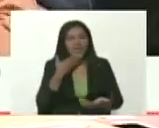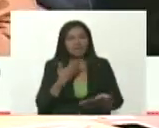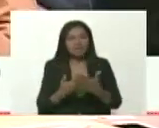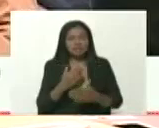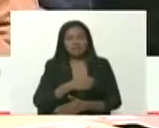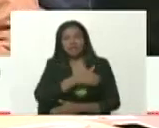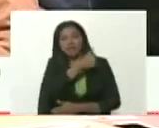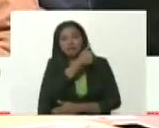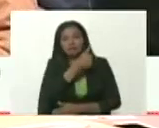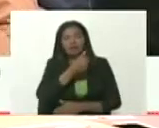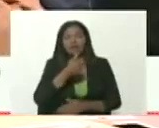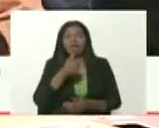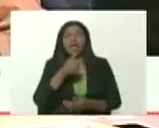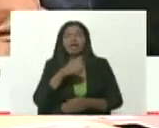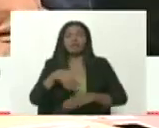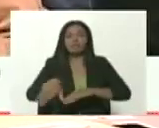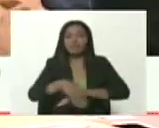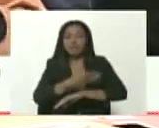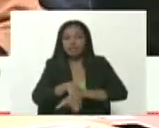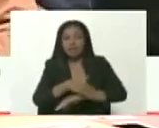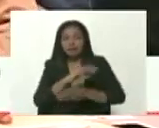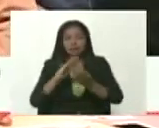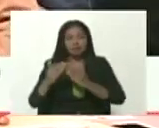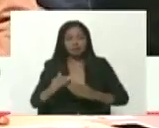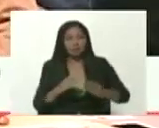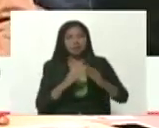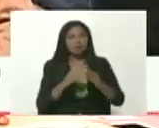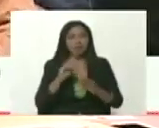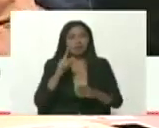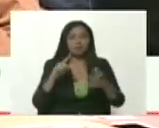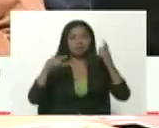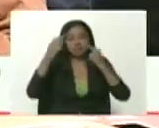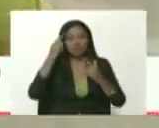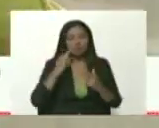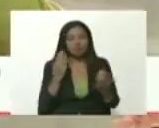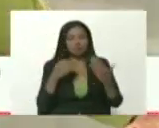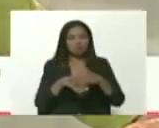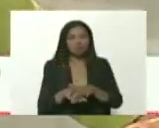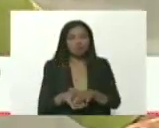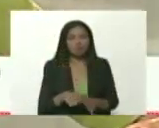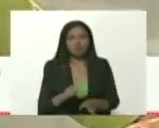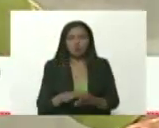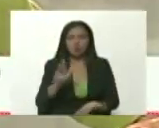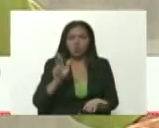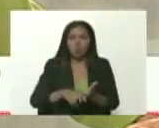jefa y jefe de calle, jefe de comunidad y jefe de UVCH, presidente. Cúmplase, ves,